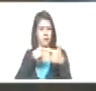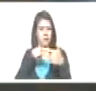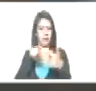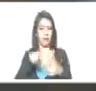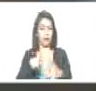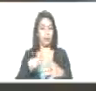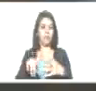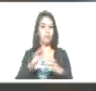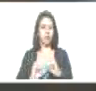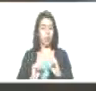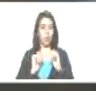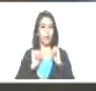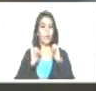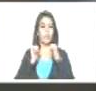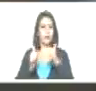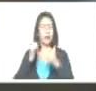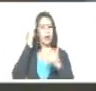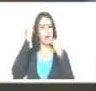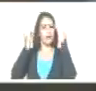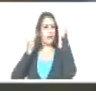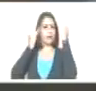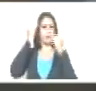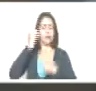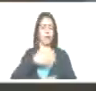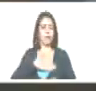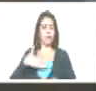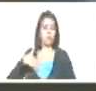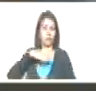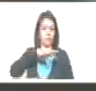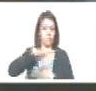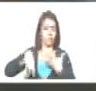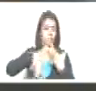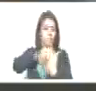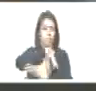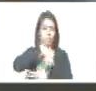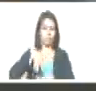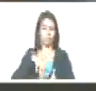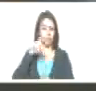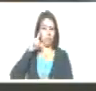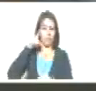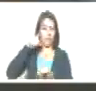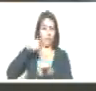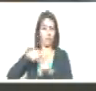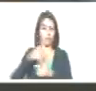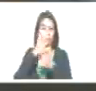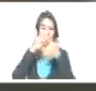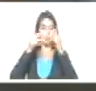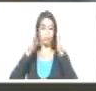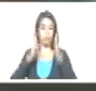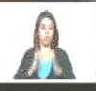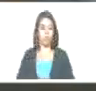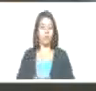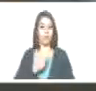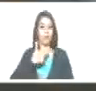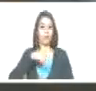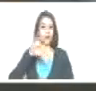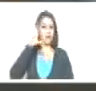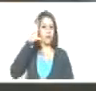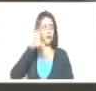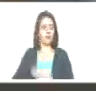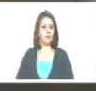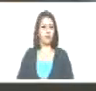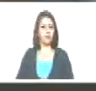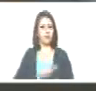desencajar su idea, intentaron desencajar su proyección por la libertad de nuestro país, de todo